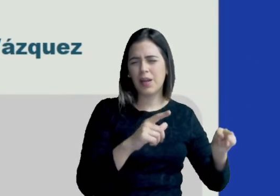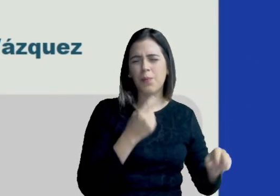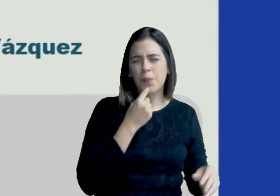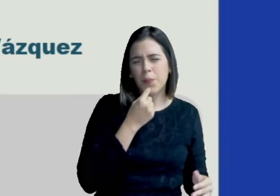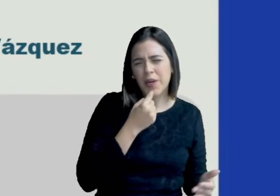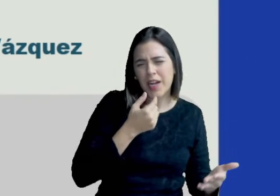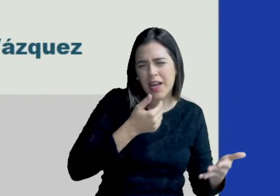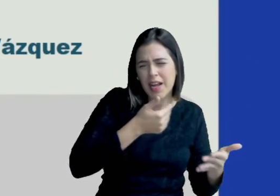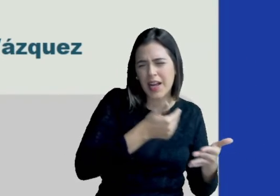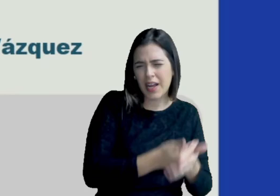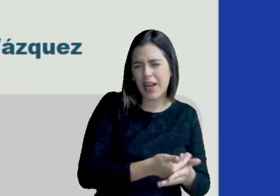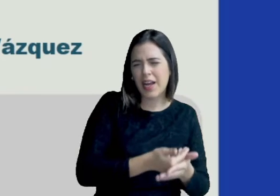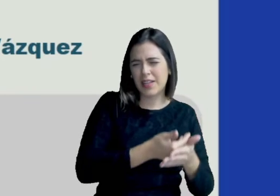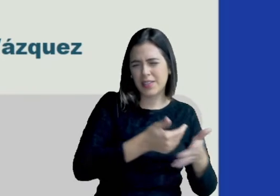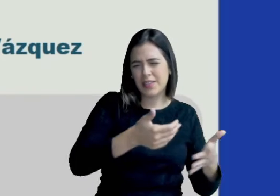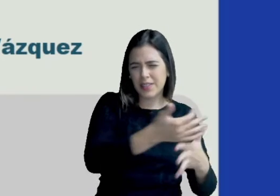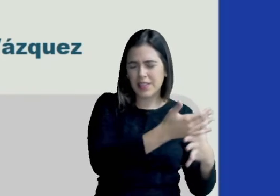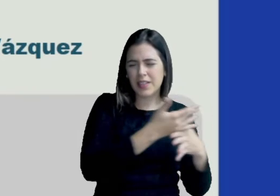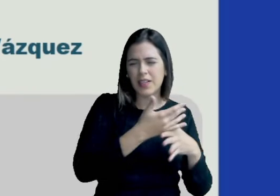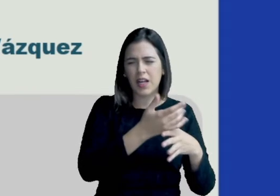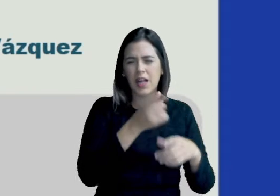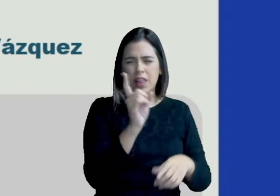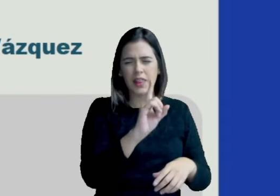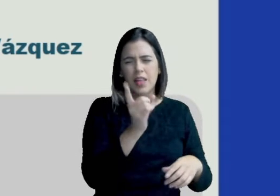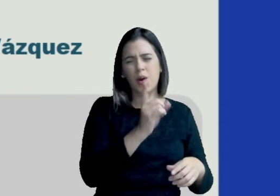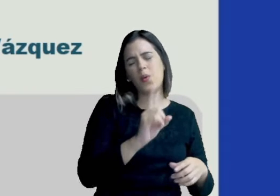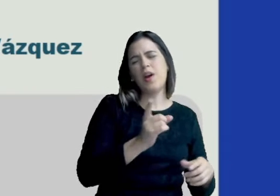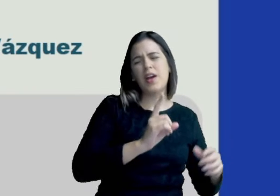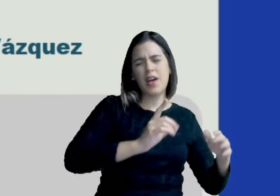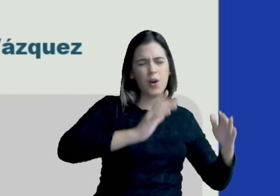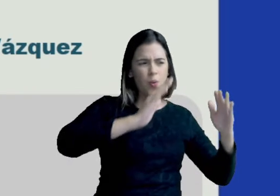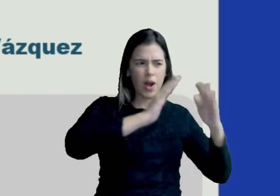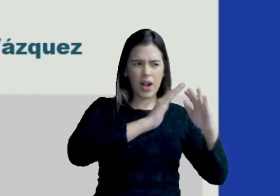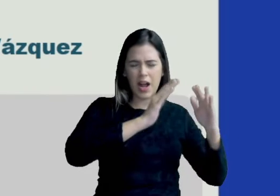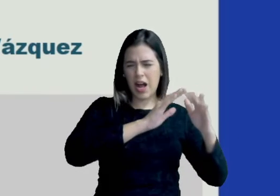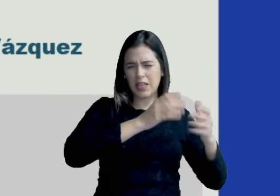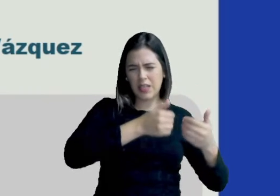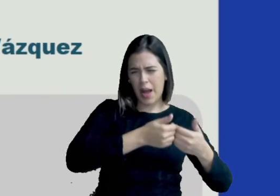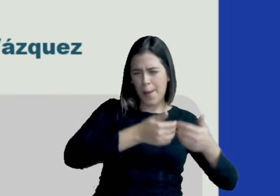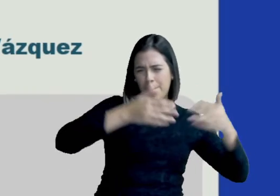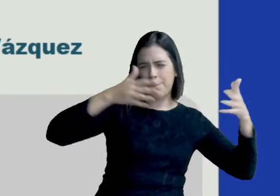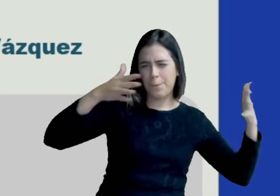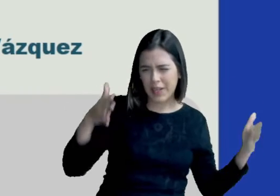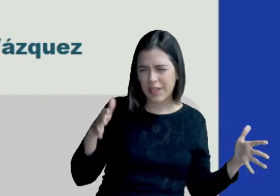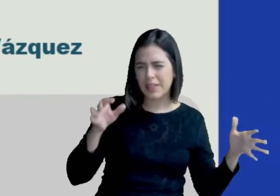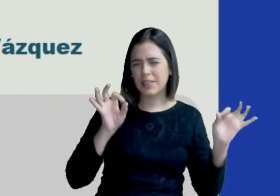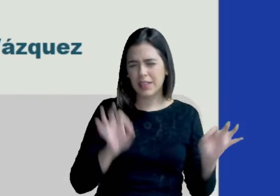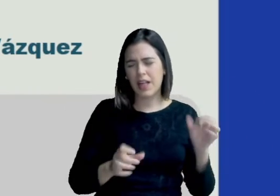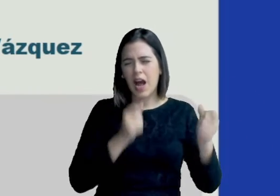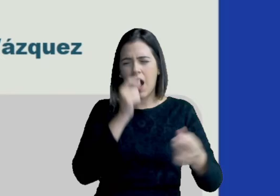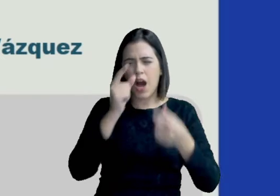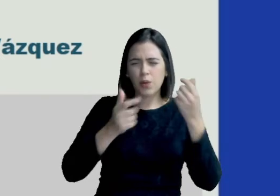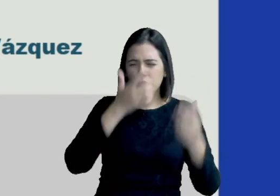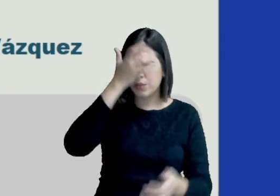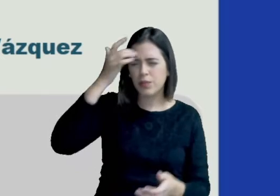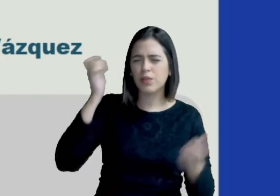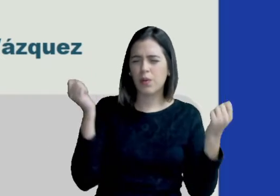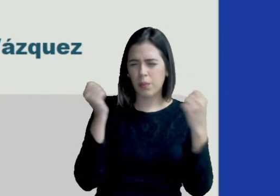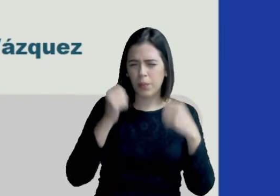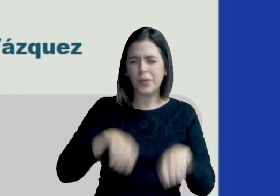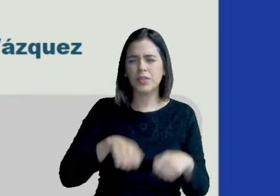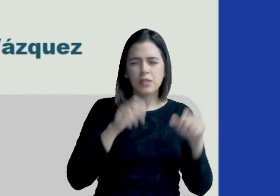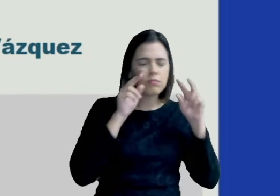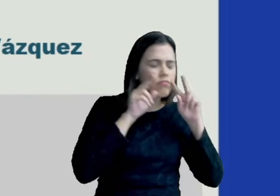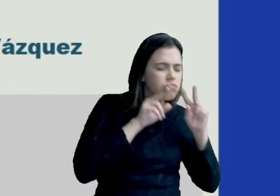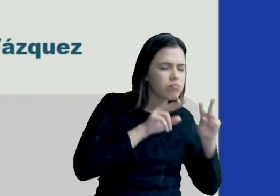frenesí de la metrópoli. No es una casa museo, no está abierta al público general. Algunos privilegiados tenemos